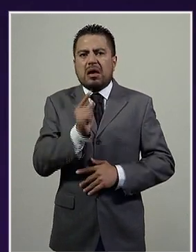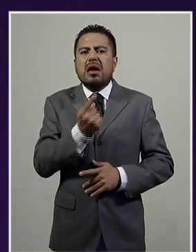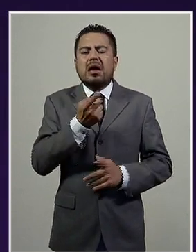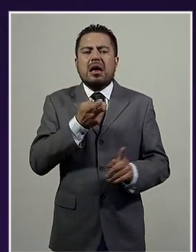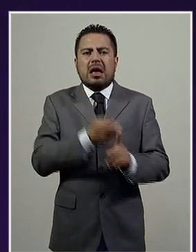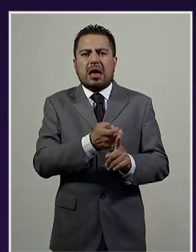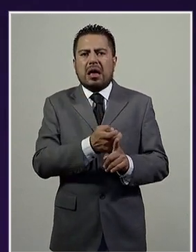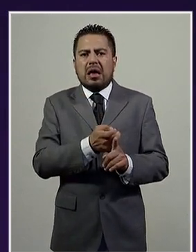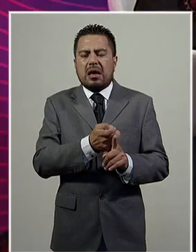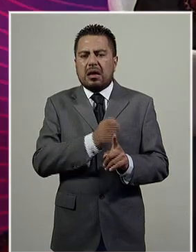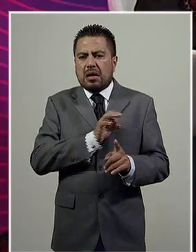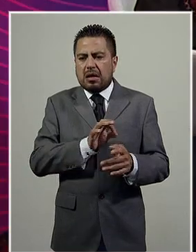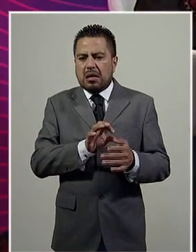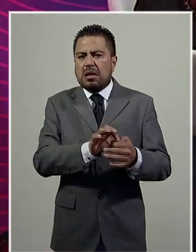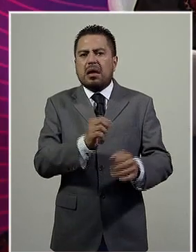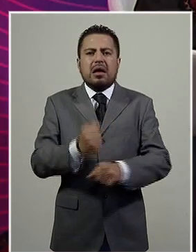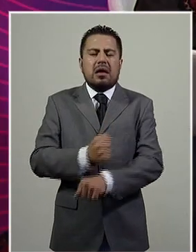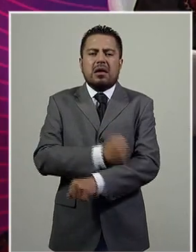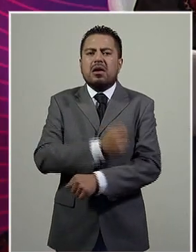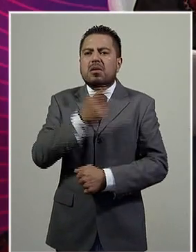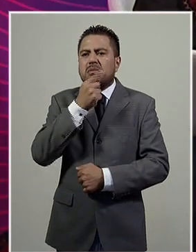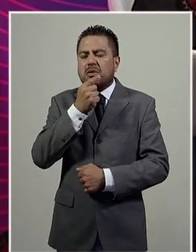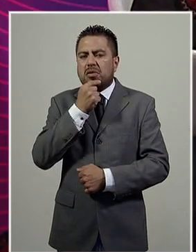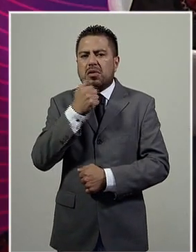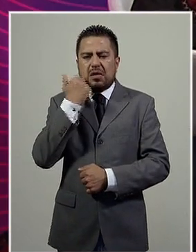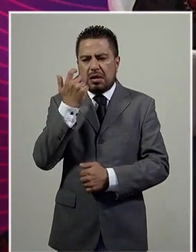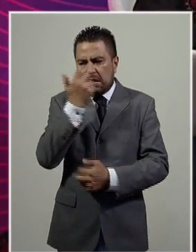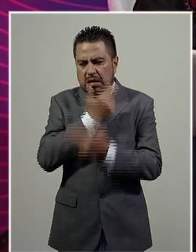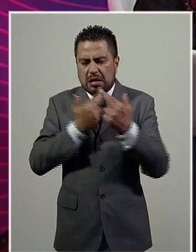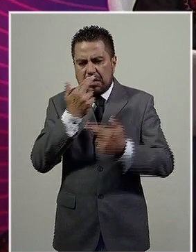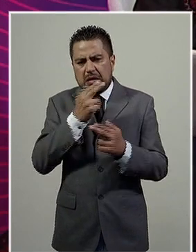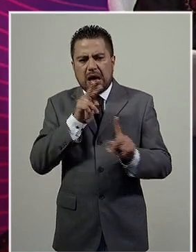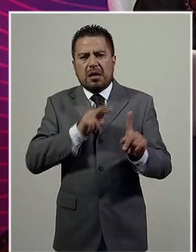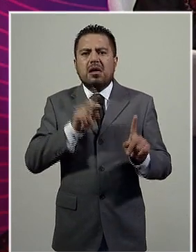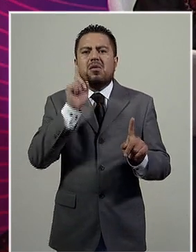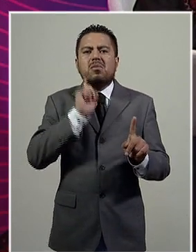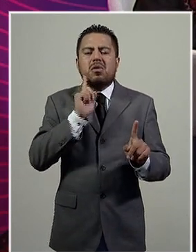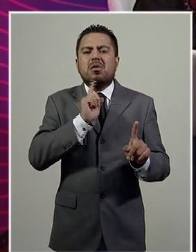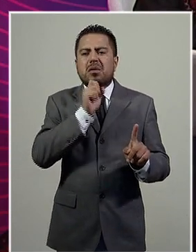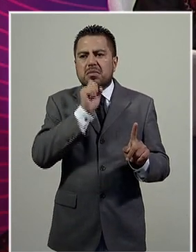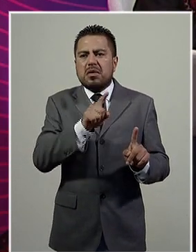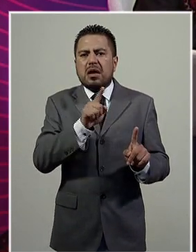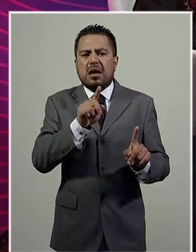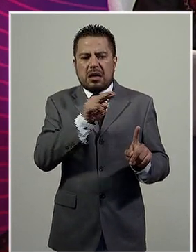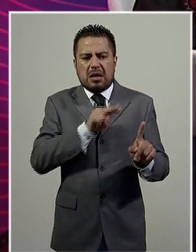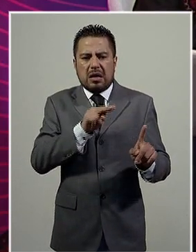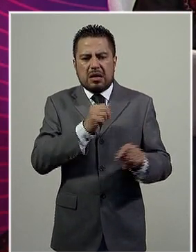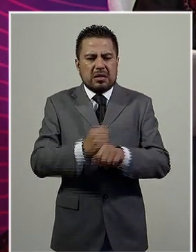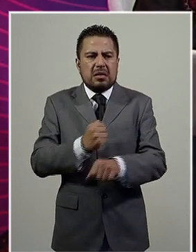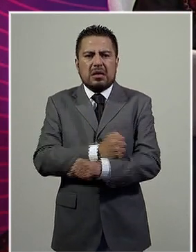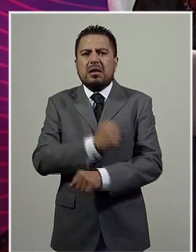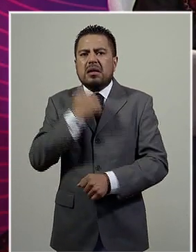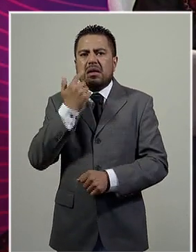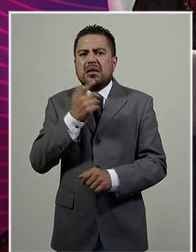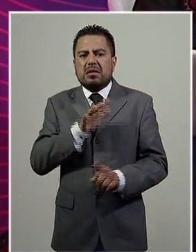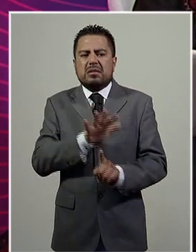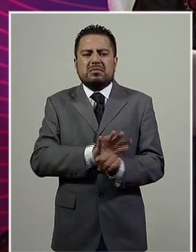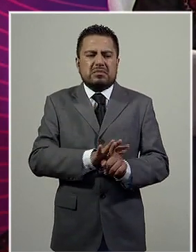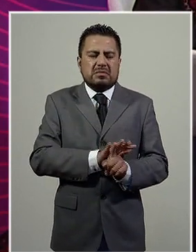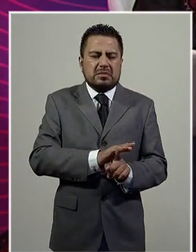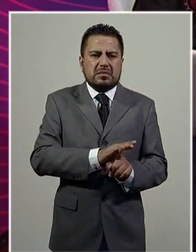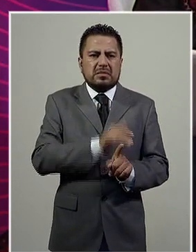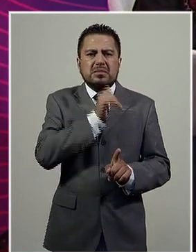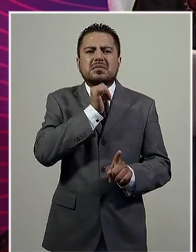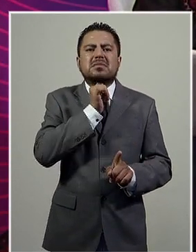por ahí con un tatuaje, pues la policía te va a querer revisar. Si eres una mujer y también te ve con muchos tatuajes, te va a querer hostigar,